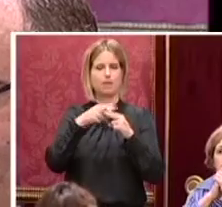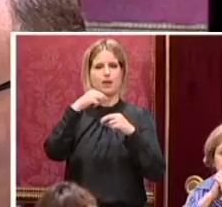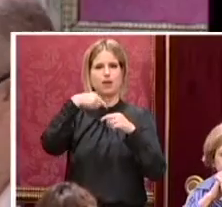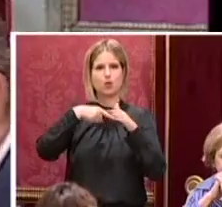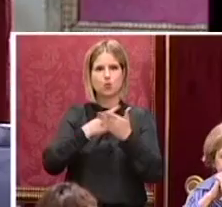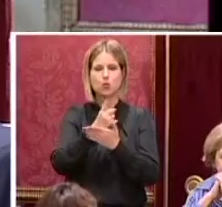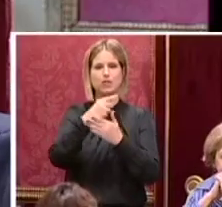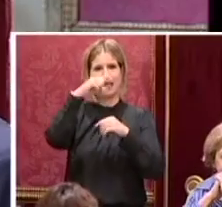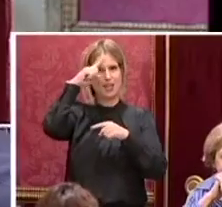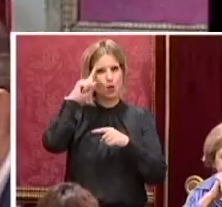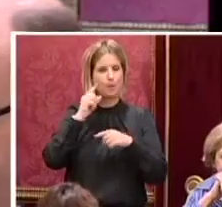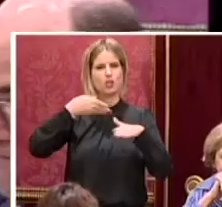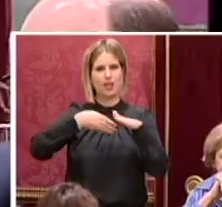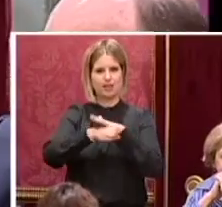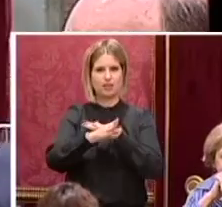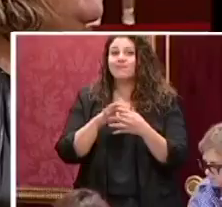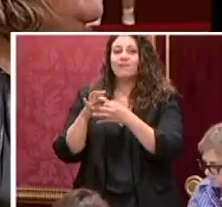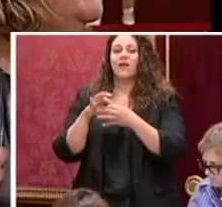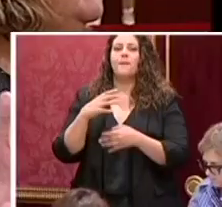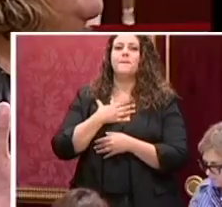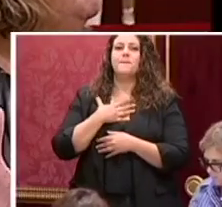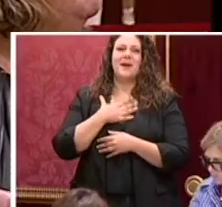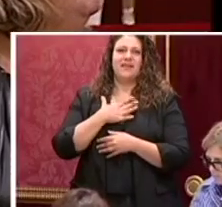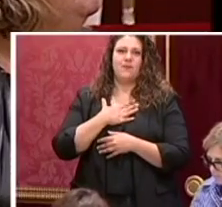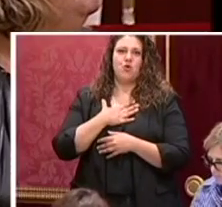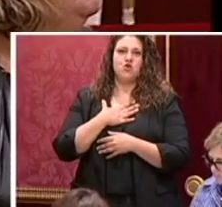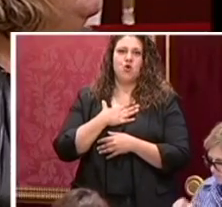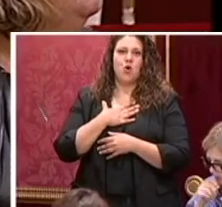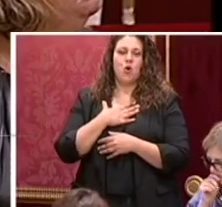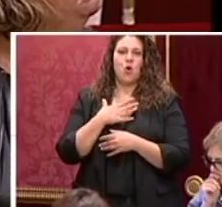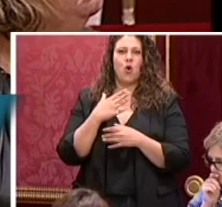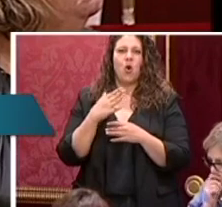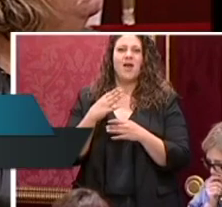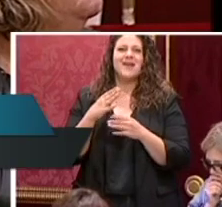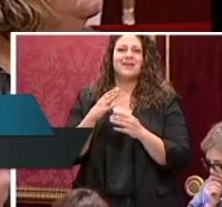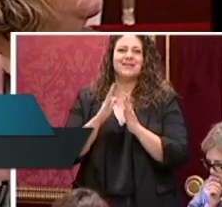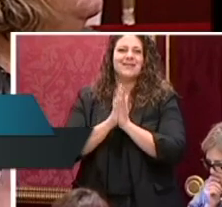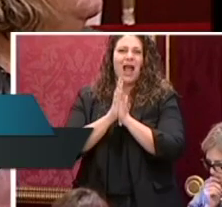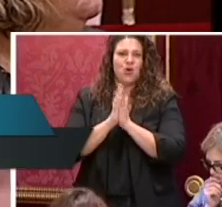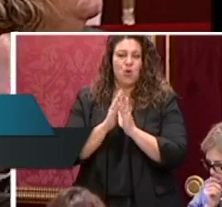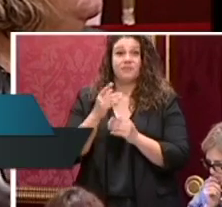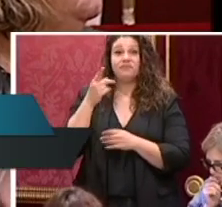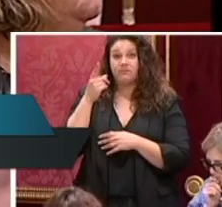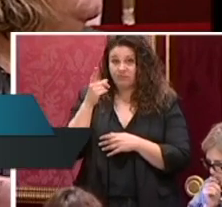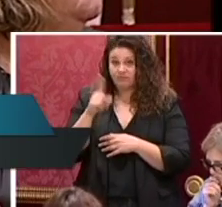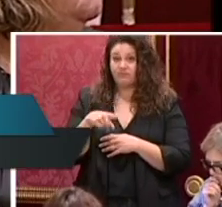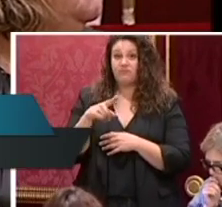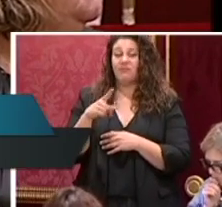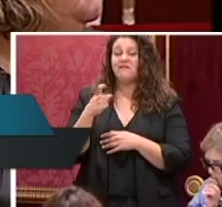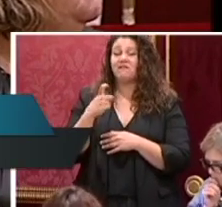y está indicada con aquellos que son susceptibles de visita. Hace falta más que promoción, hace falta recuperación, hace